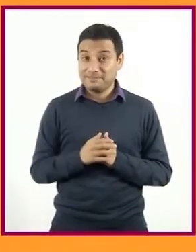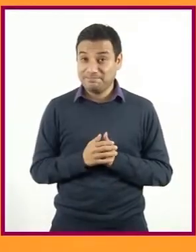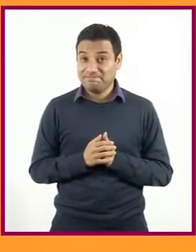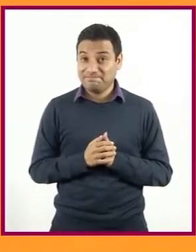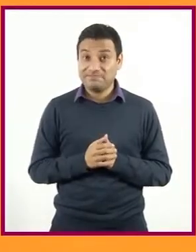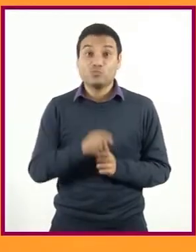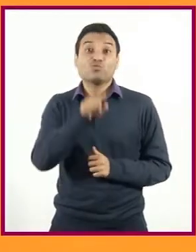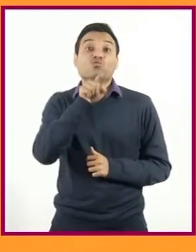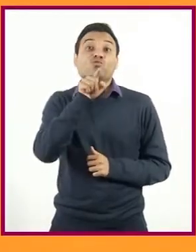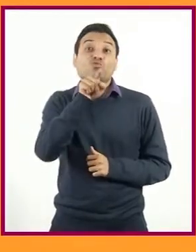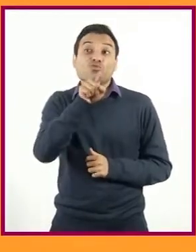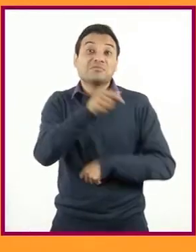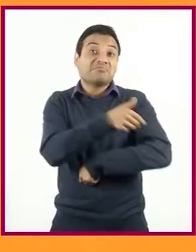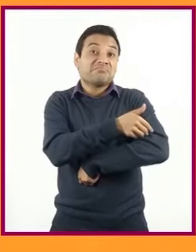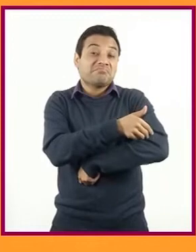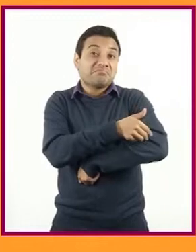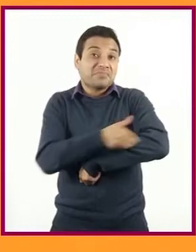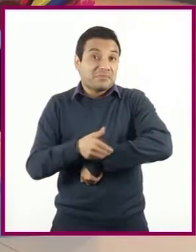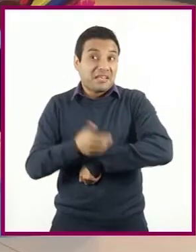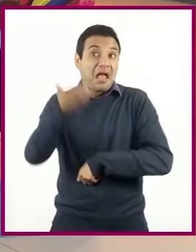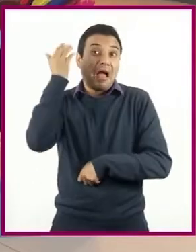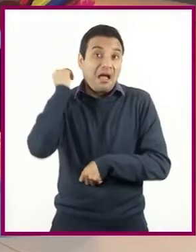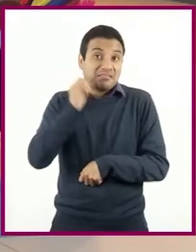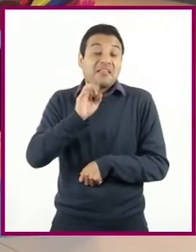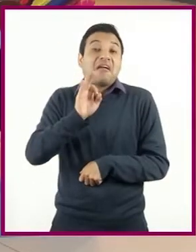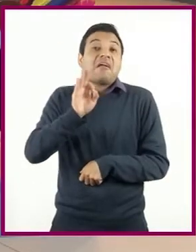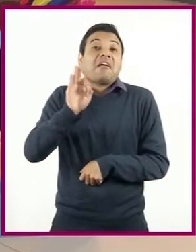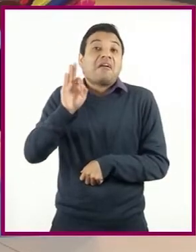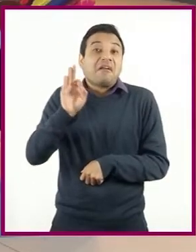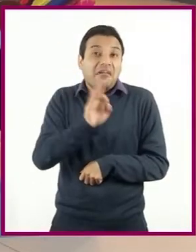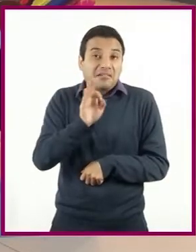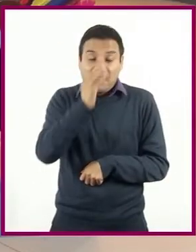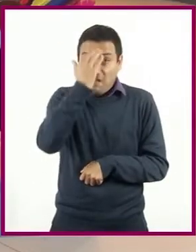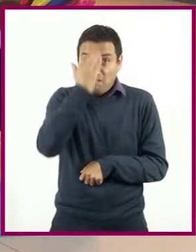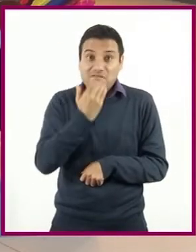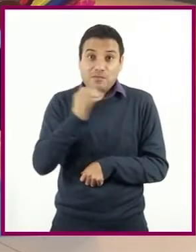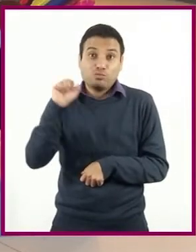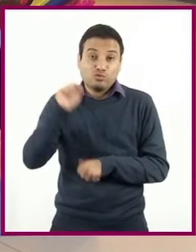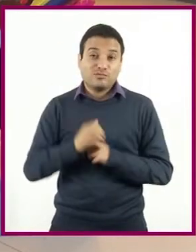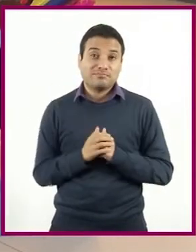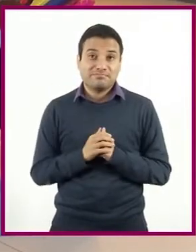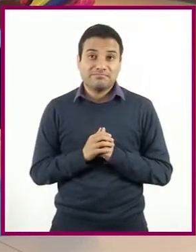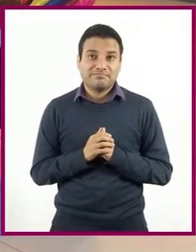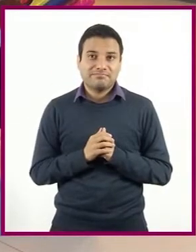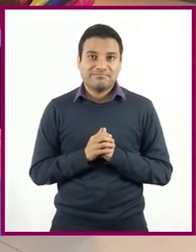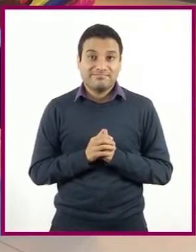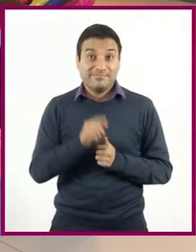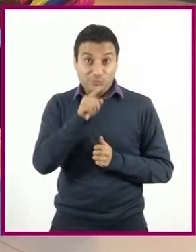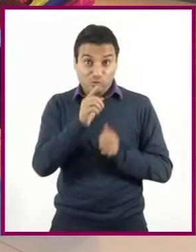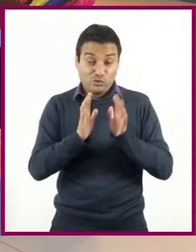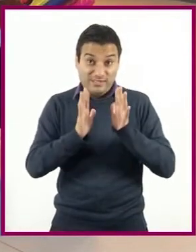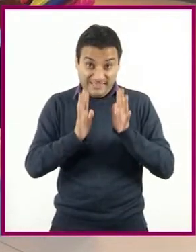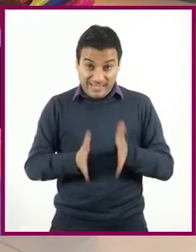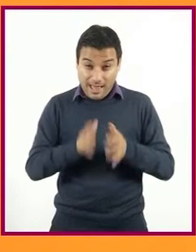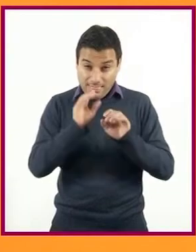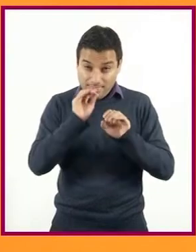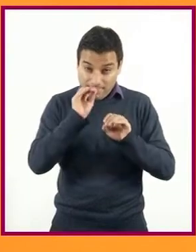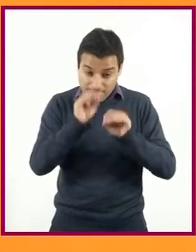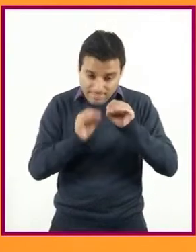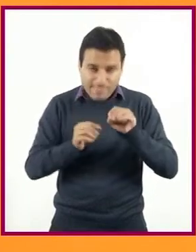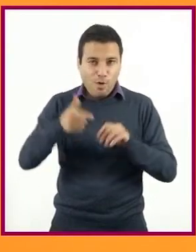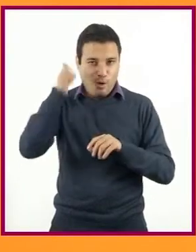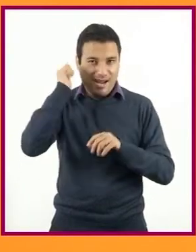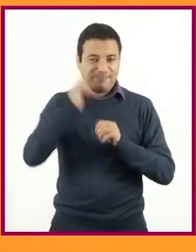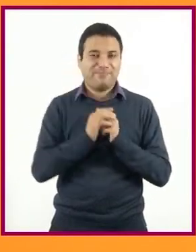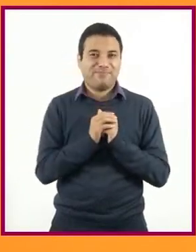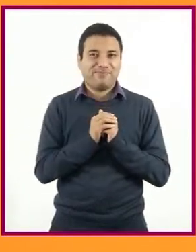familiar de tu pasado pudo estar involucrado. Esperemos que hayan puesto a prueba una vez más su imaginación y creatividad.